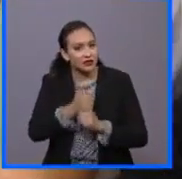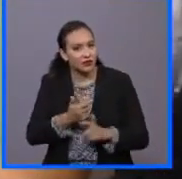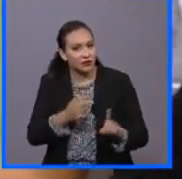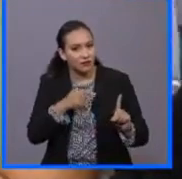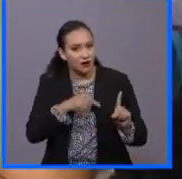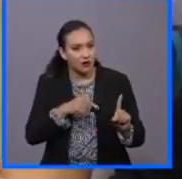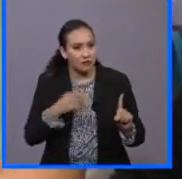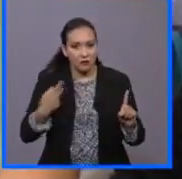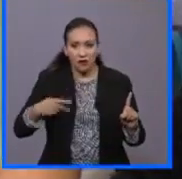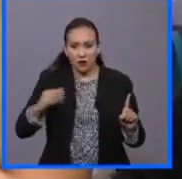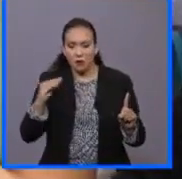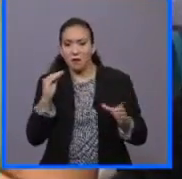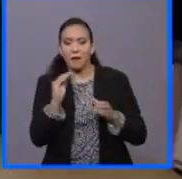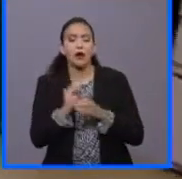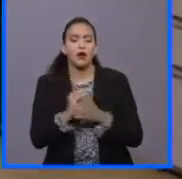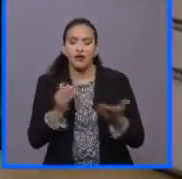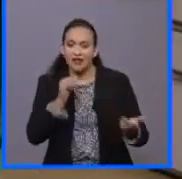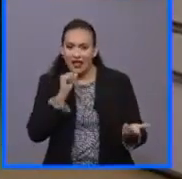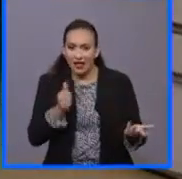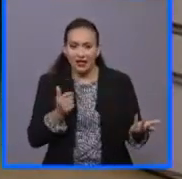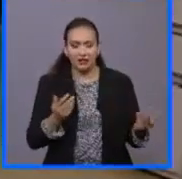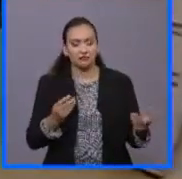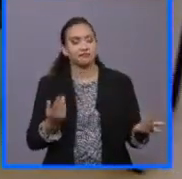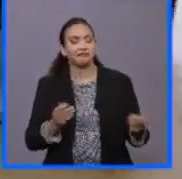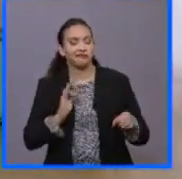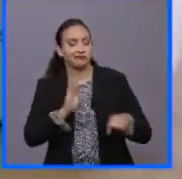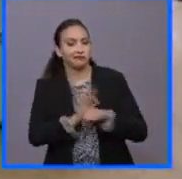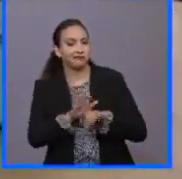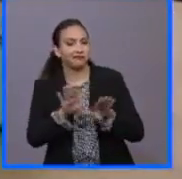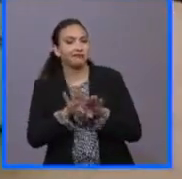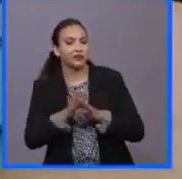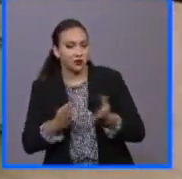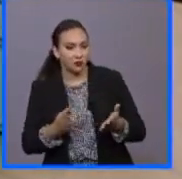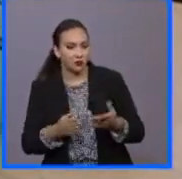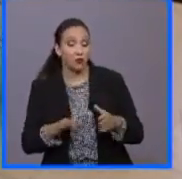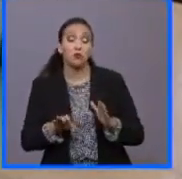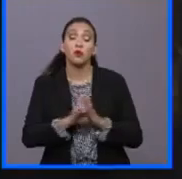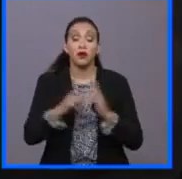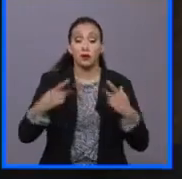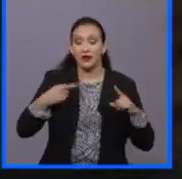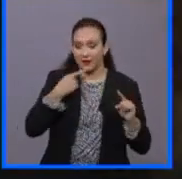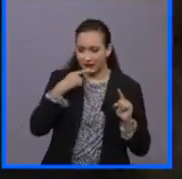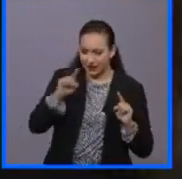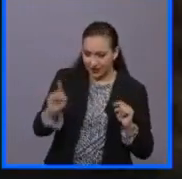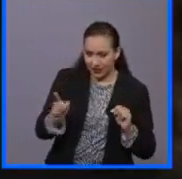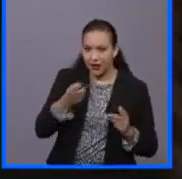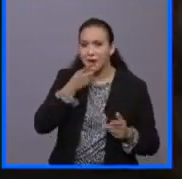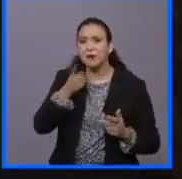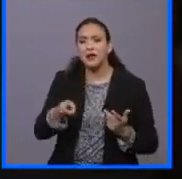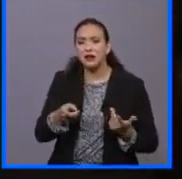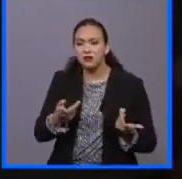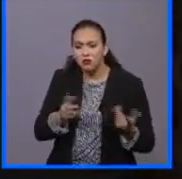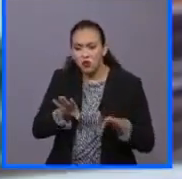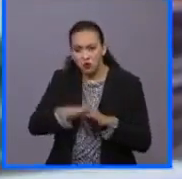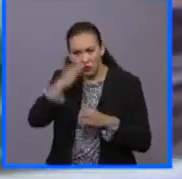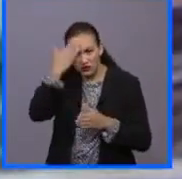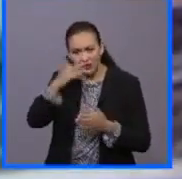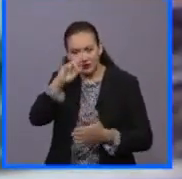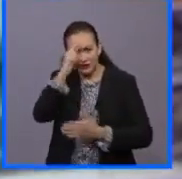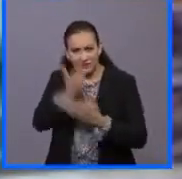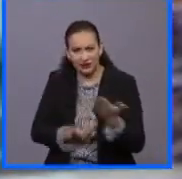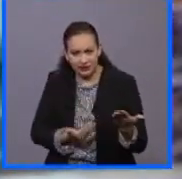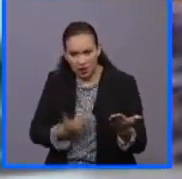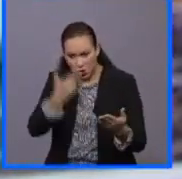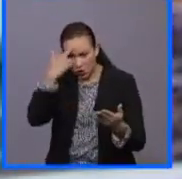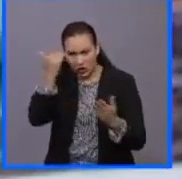en estado de indefensión, ya que desconocen si los hechos denunciados constituyen un delito o bien las causas por las que